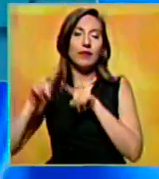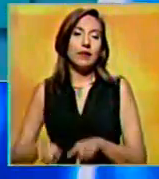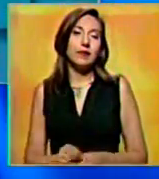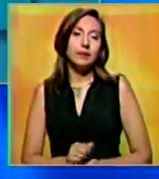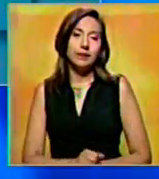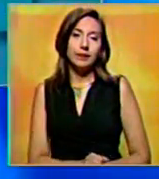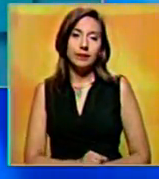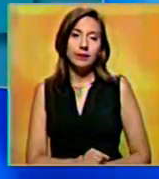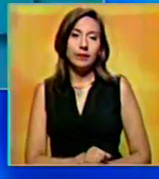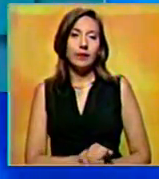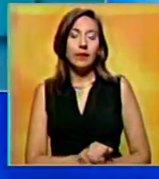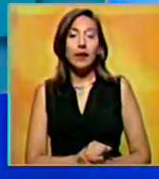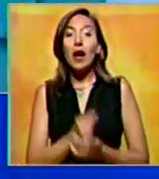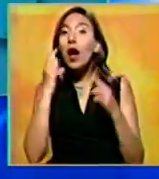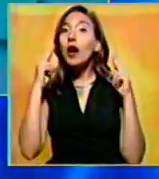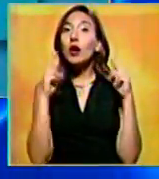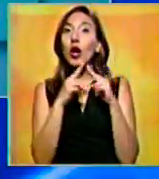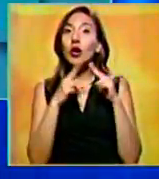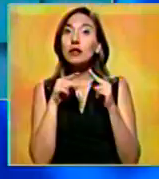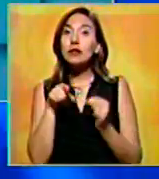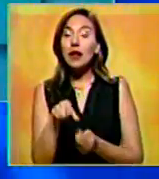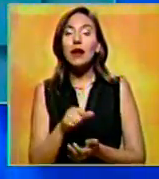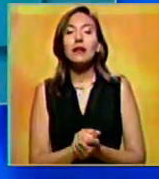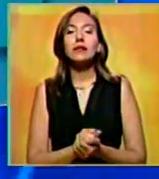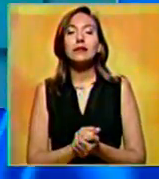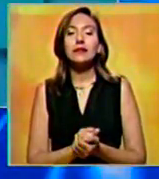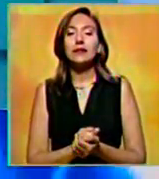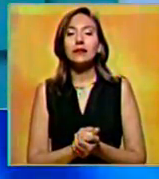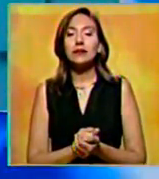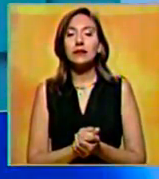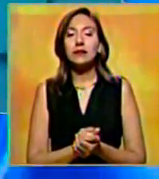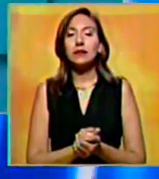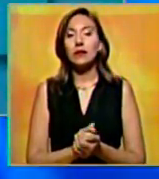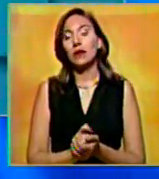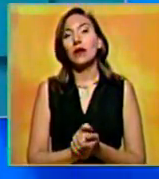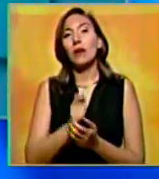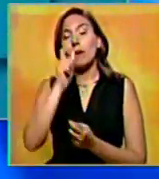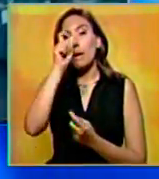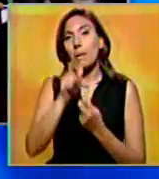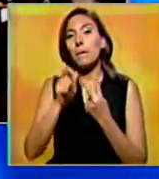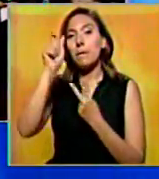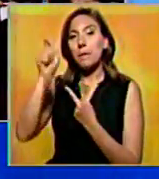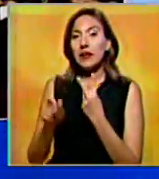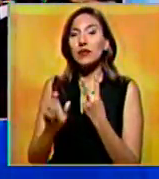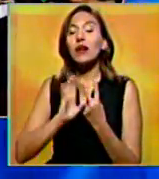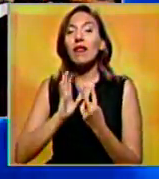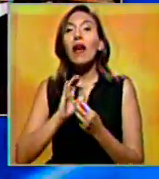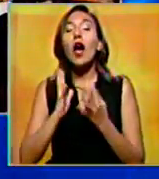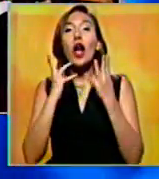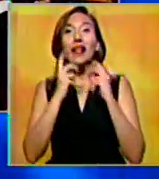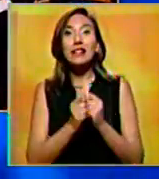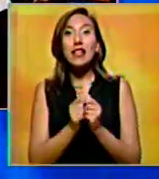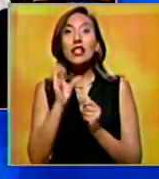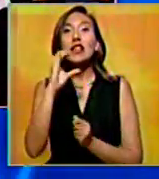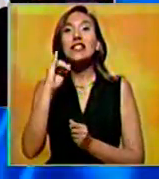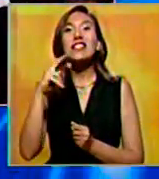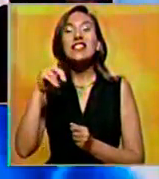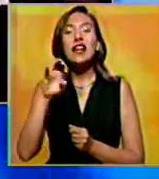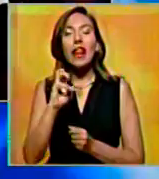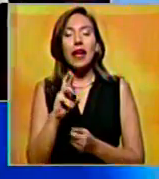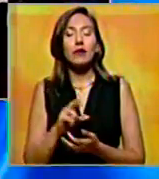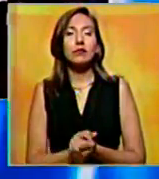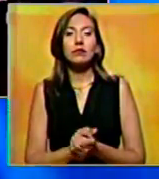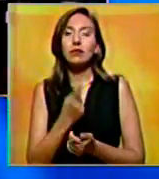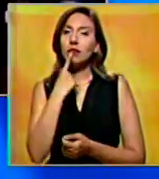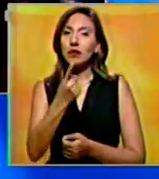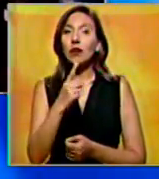diferentes. Al conocer la noticia, Adriana Cisneros, CEO y vice-chairman de la organización Cisneros, afirmó que el